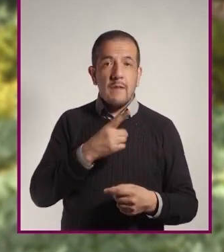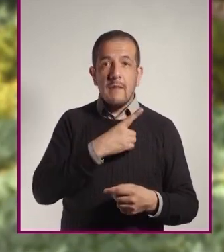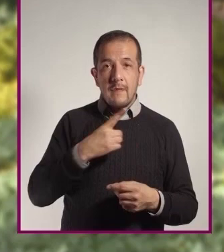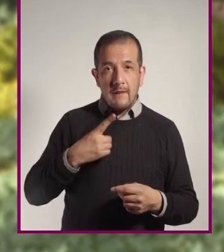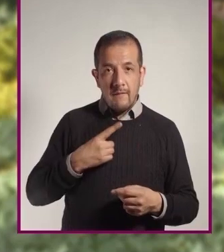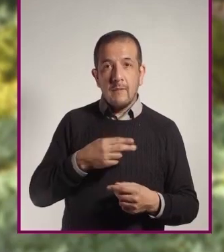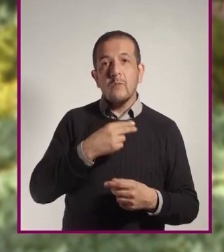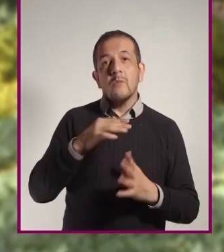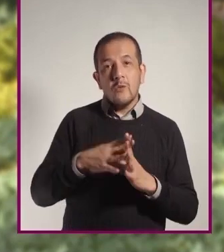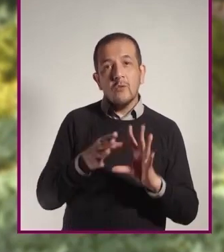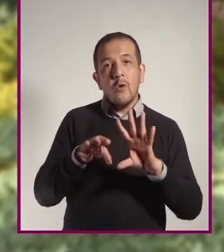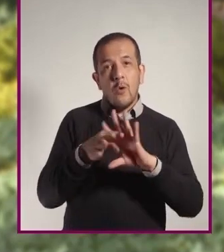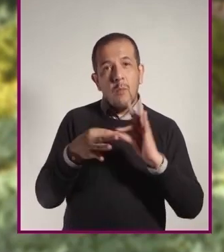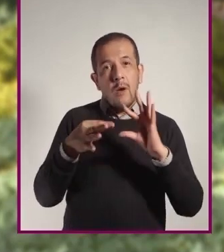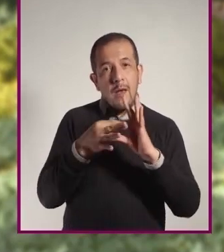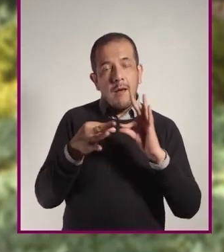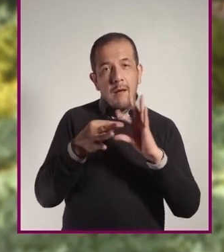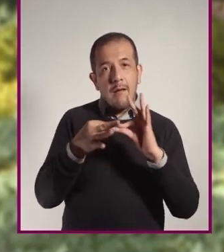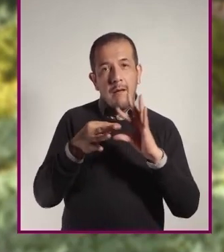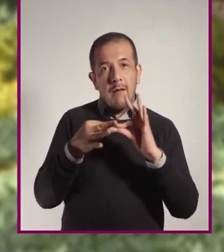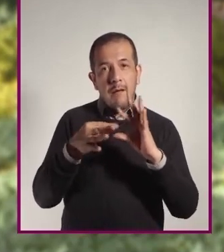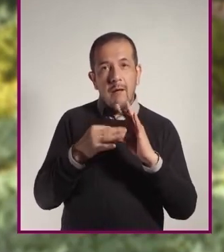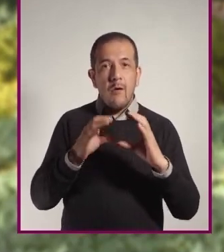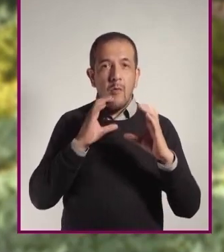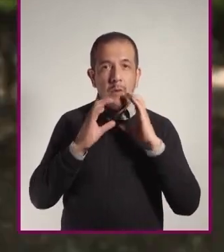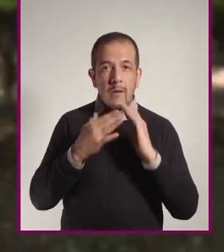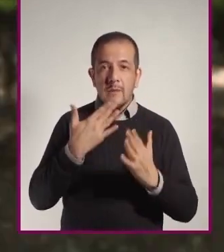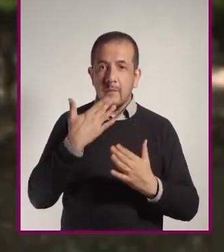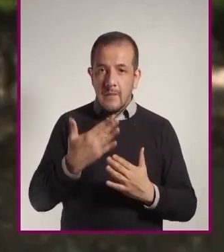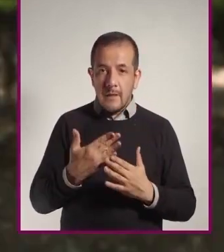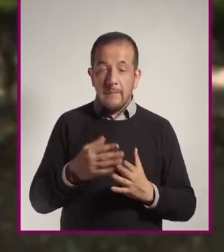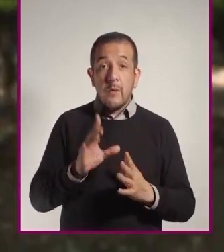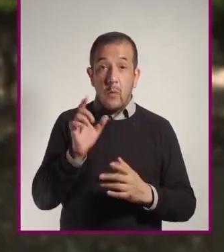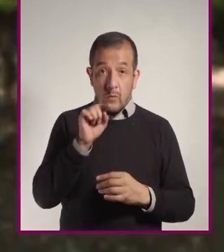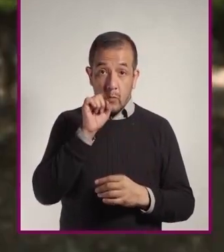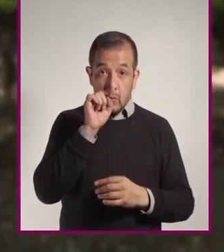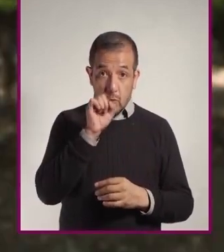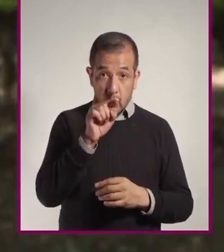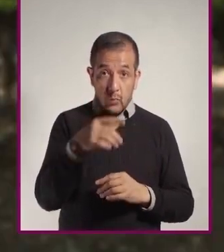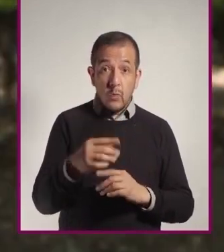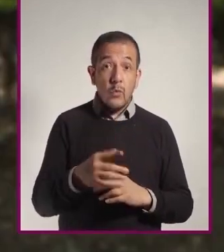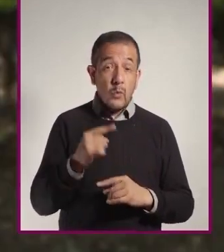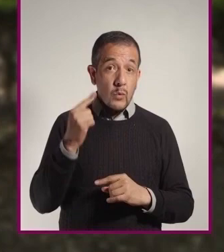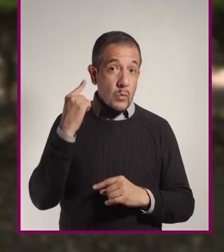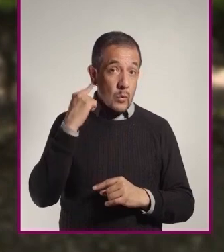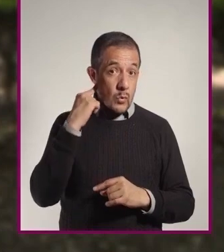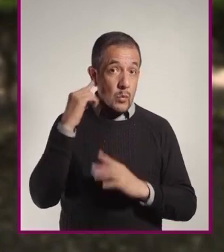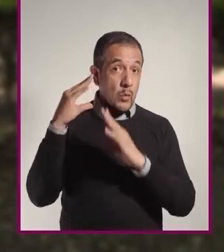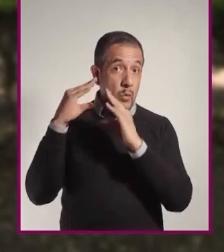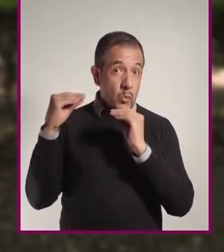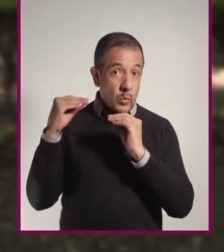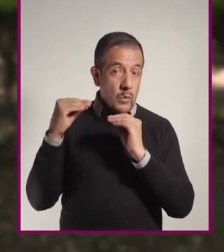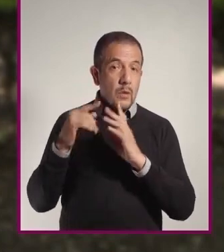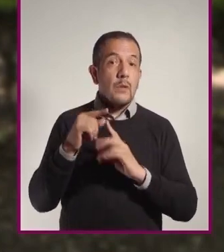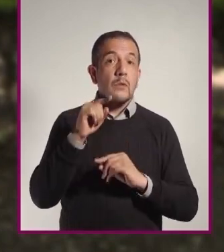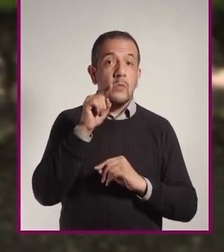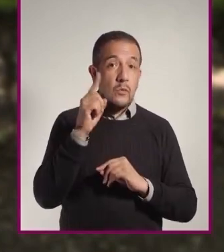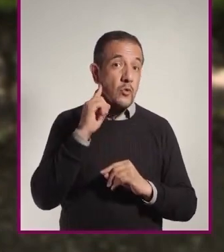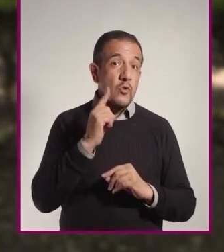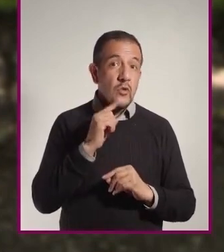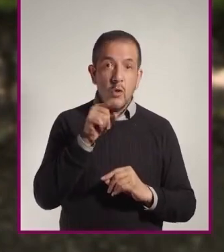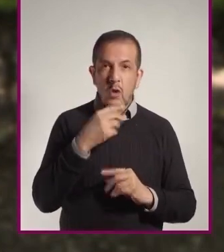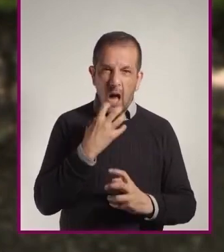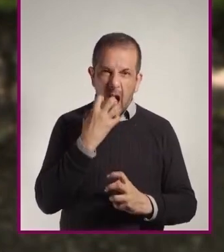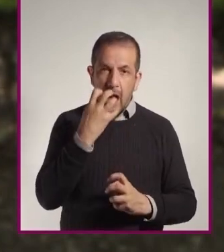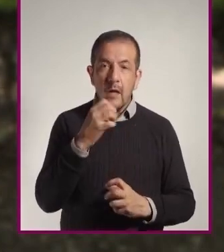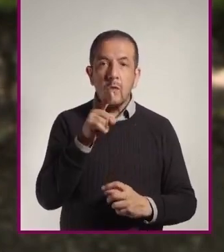códigos que nos permitan desarrollar una buena comunicación. Cuando hables con una persona con capacidades auditivas limitadas, no